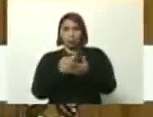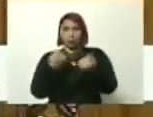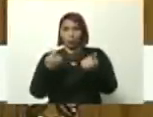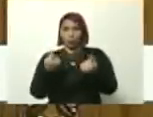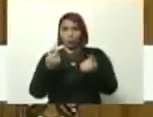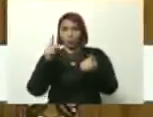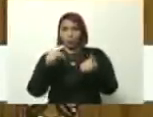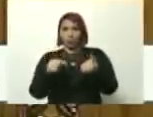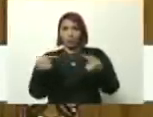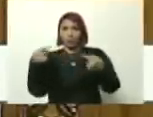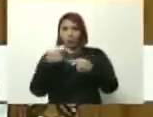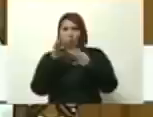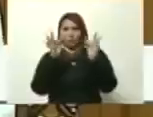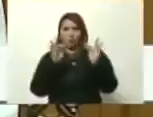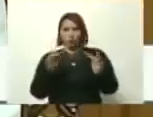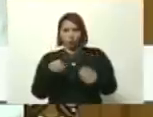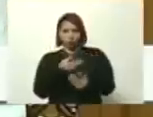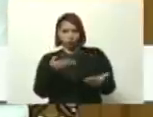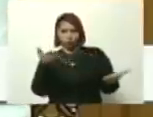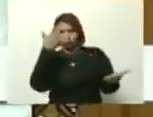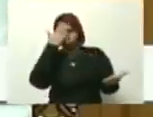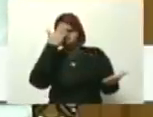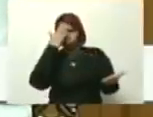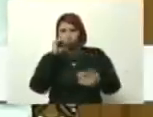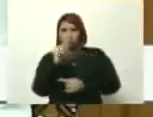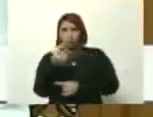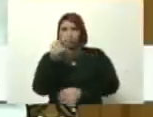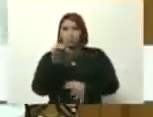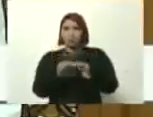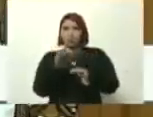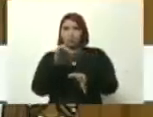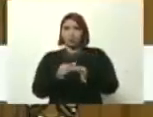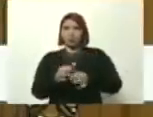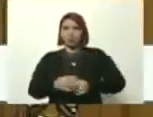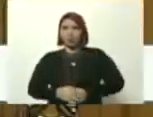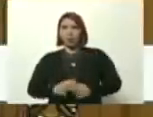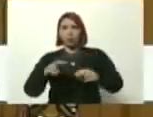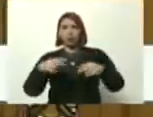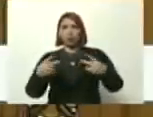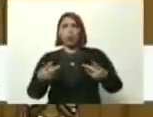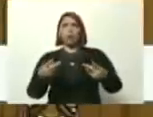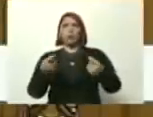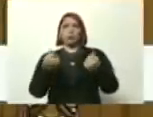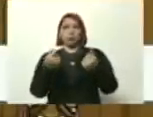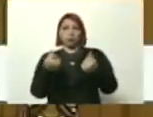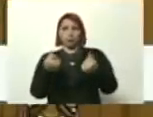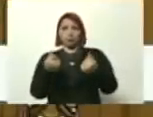igual manera, ustedes saben que el 1 de septiembre entró en vigor la nueva expresión monetaria,